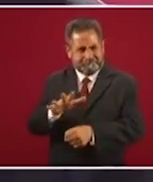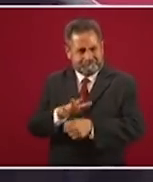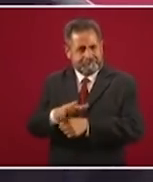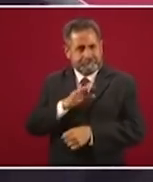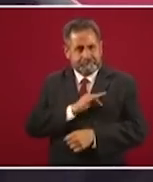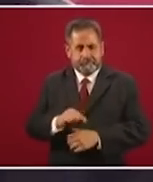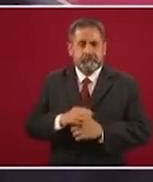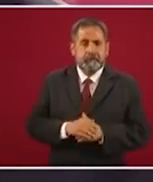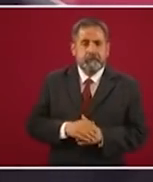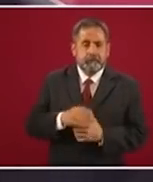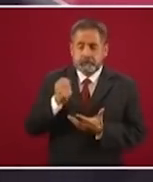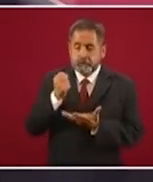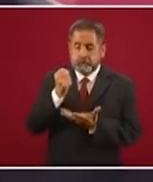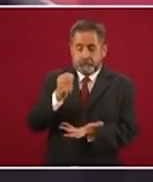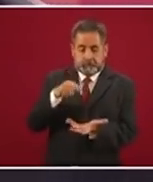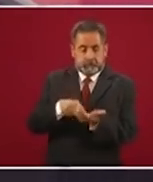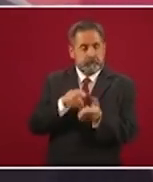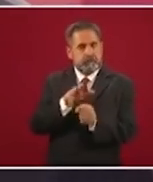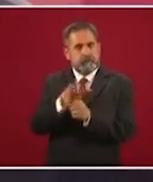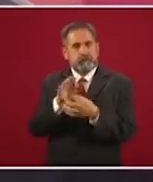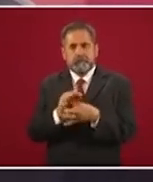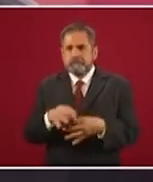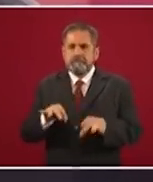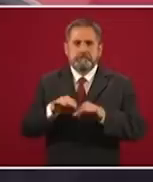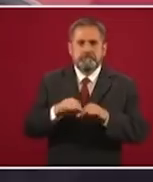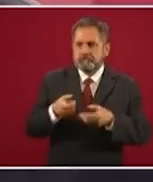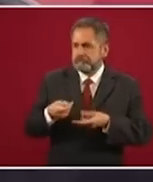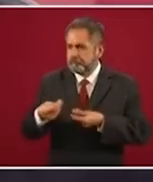el presupuesto si se administra bien.